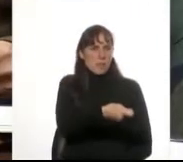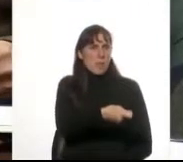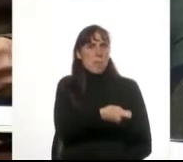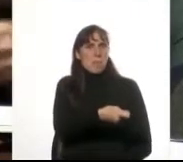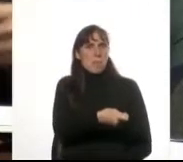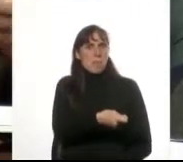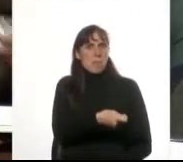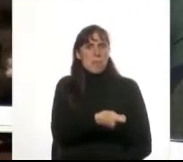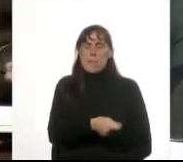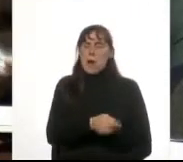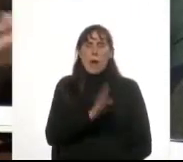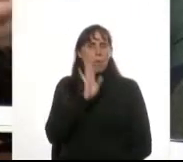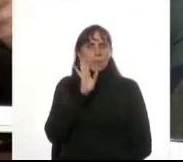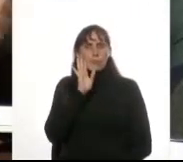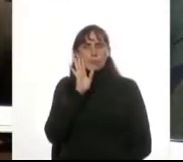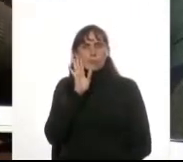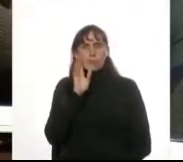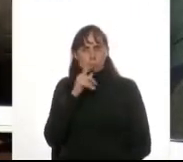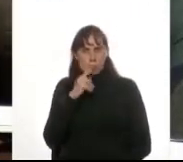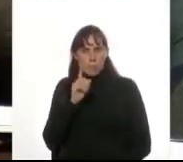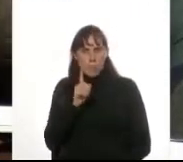conocía, no existía.